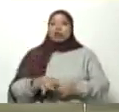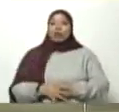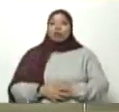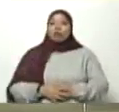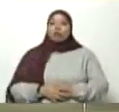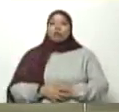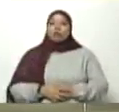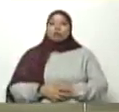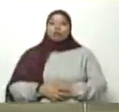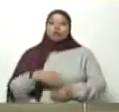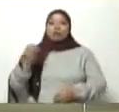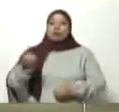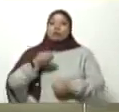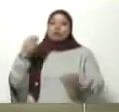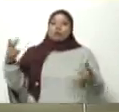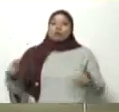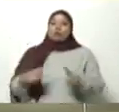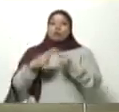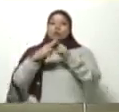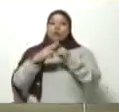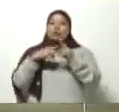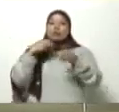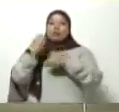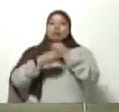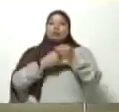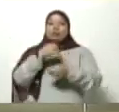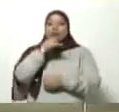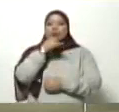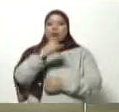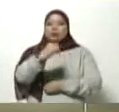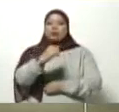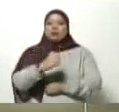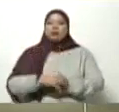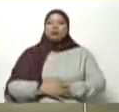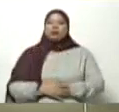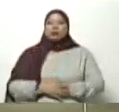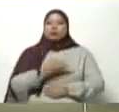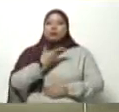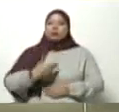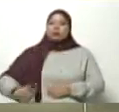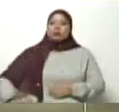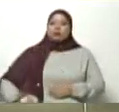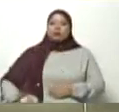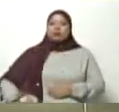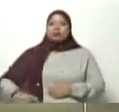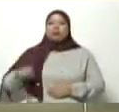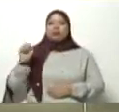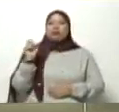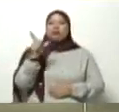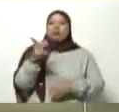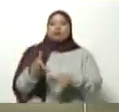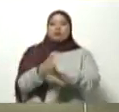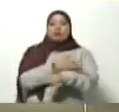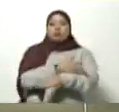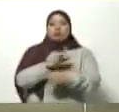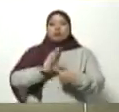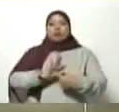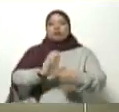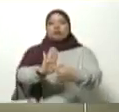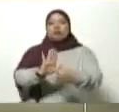estos acercamientos y reconocimientos? Y además, ¿qué posición fija el PSUV ante la Corte